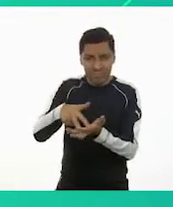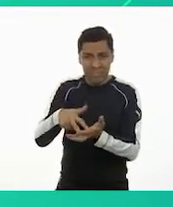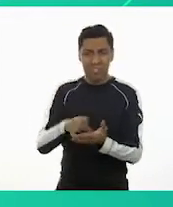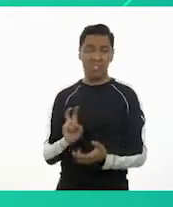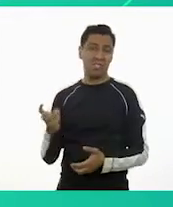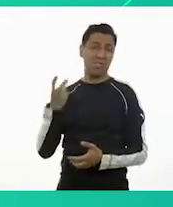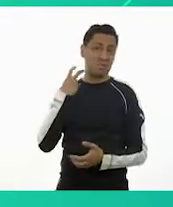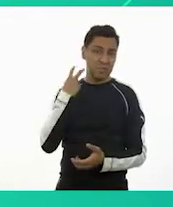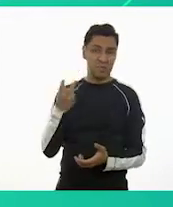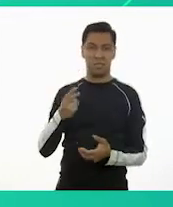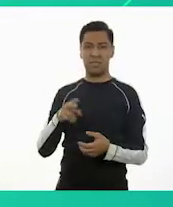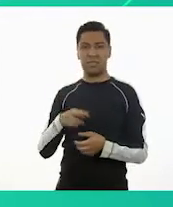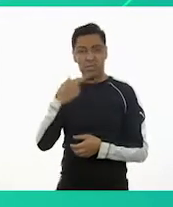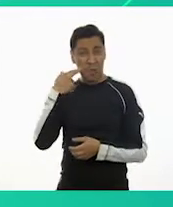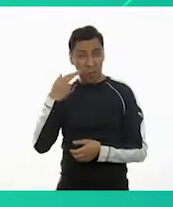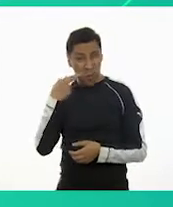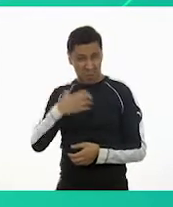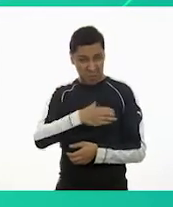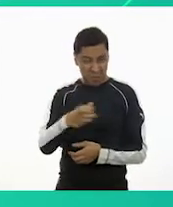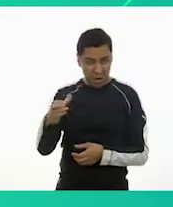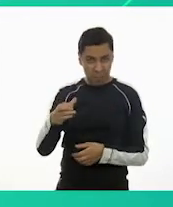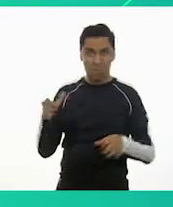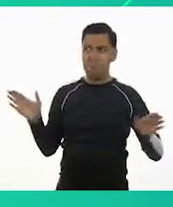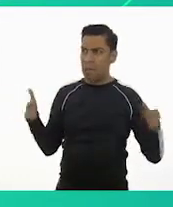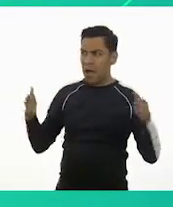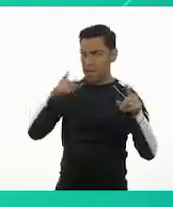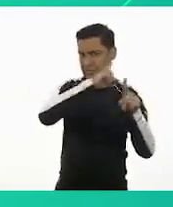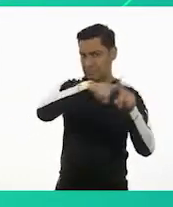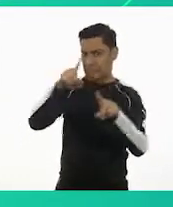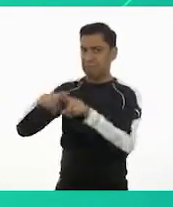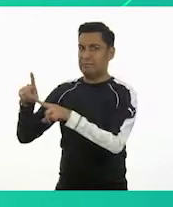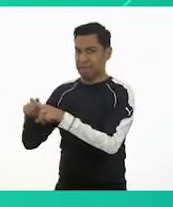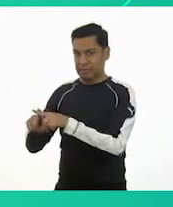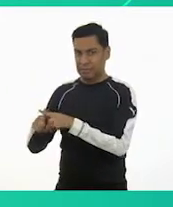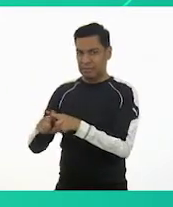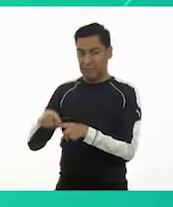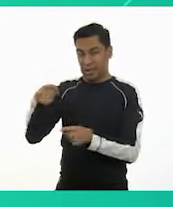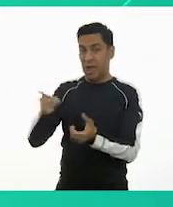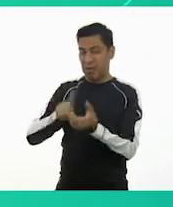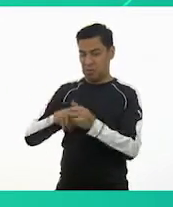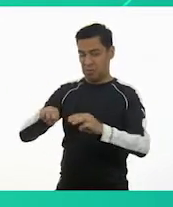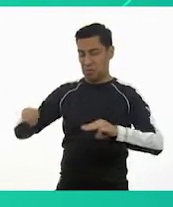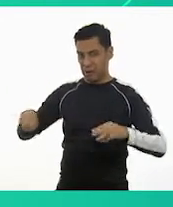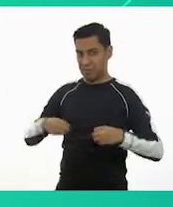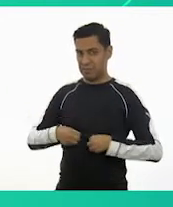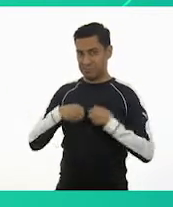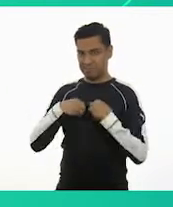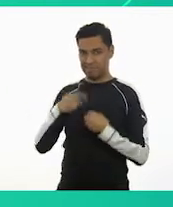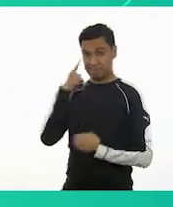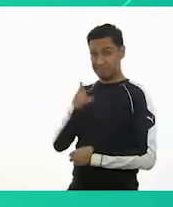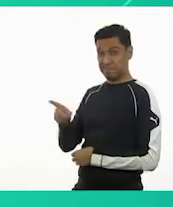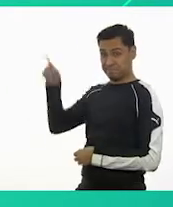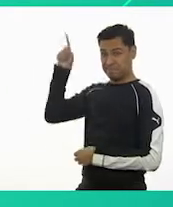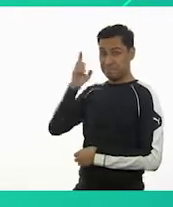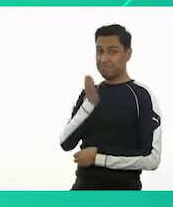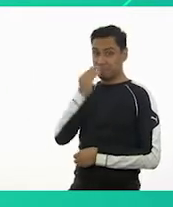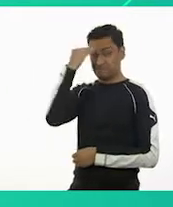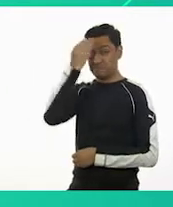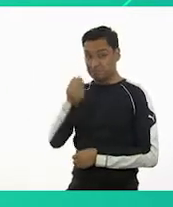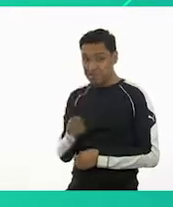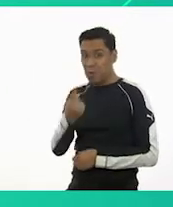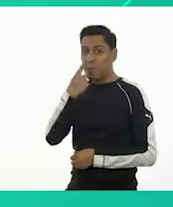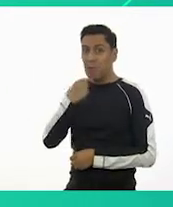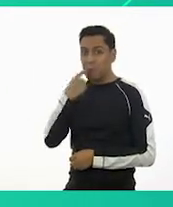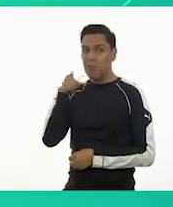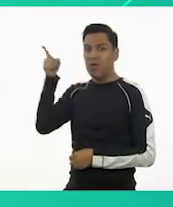agua dulce, ratones de campo y aves, entre muchas otras. Un ejemplo claro es la guacamaya roja. Su distribución